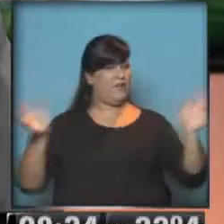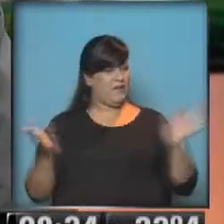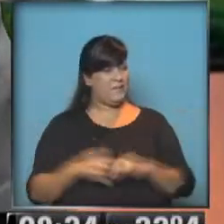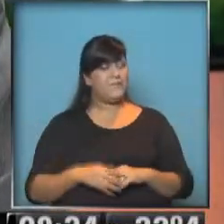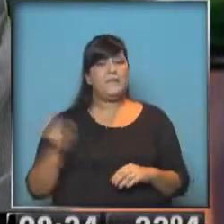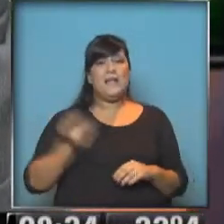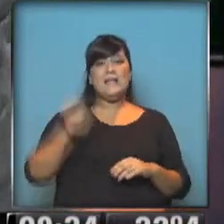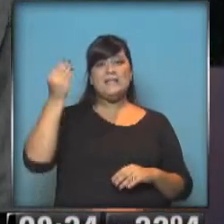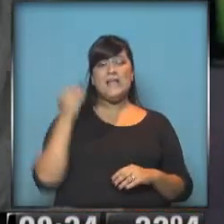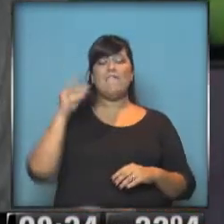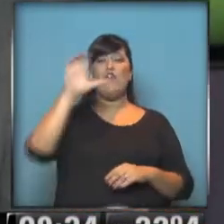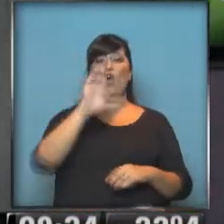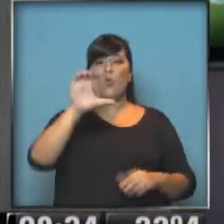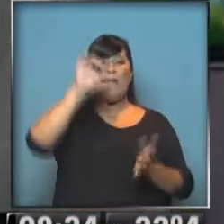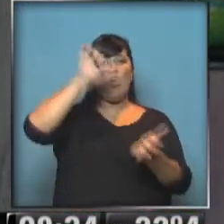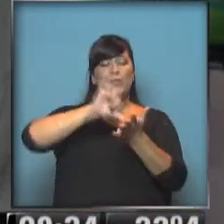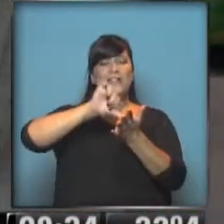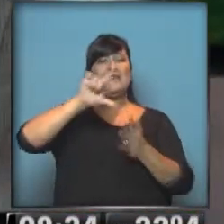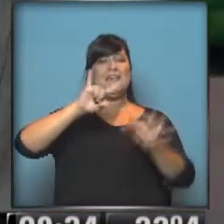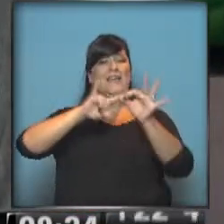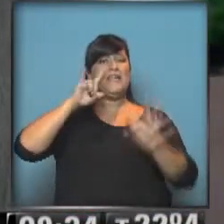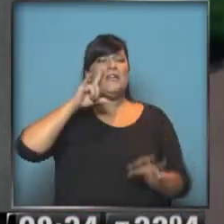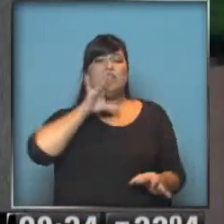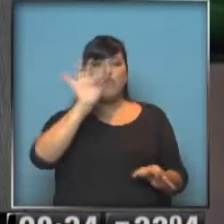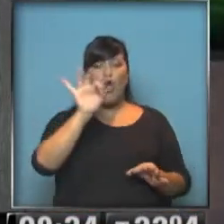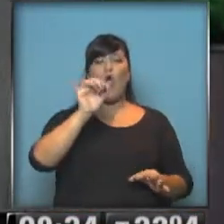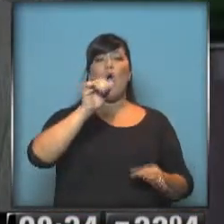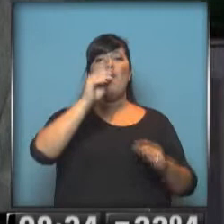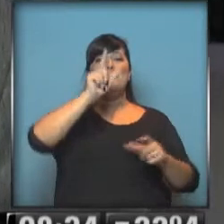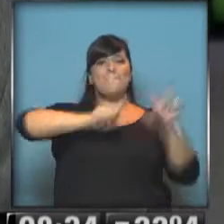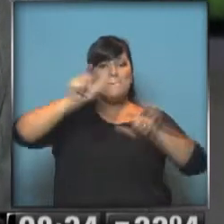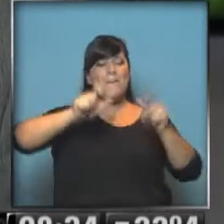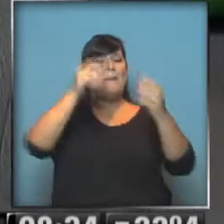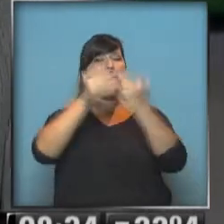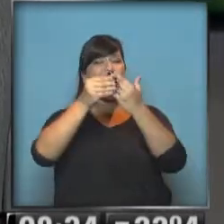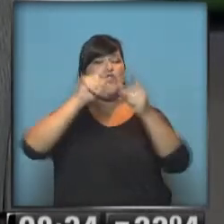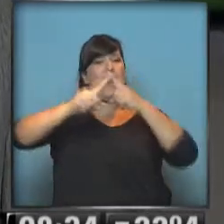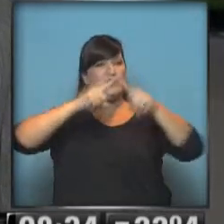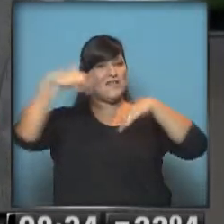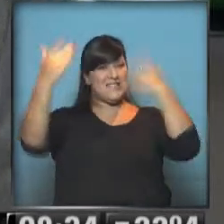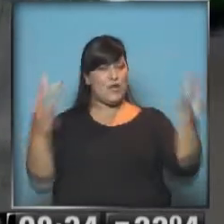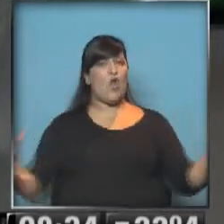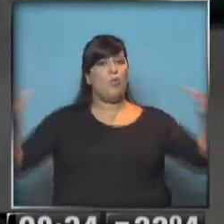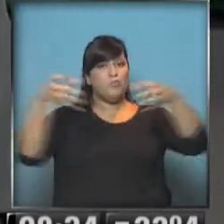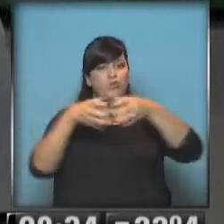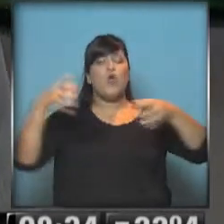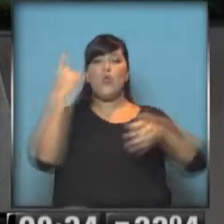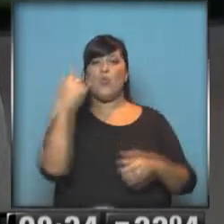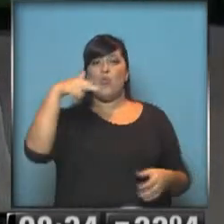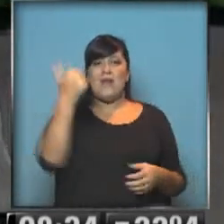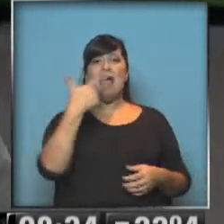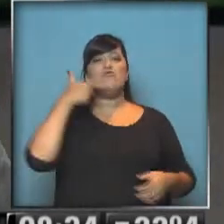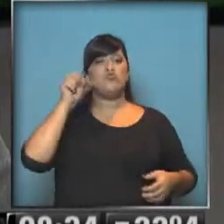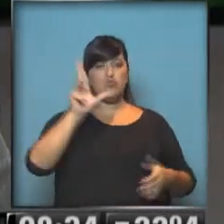El sábado en Quito, Ecuador, hubo una extensa reunión de los cancilleres de la UNASUR. Allí estuvieron debatiendo un documento final. ¿Qué es lo